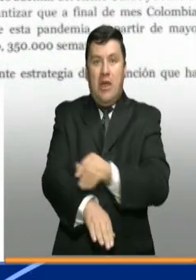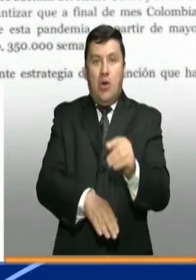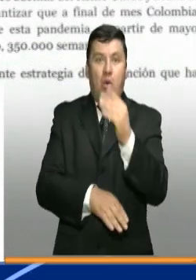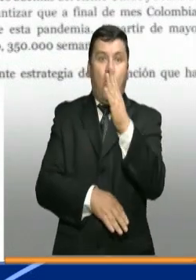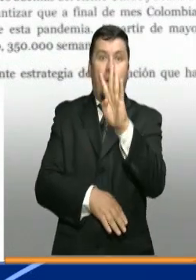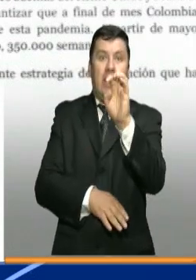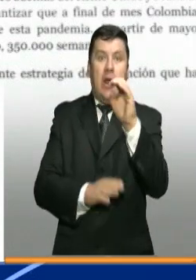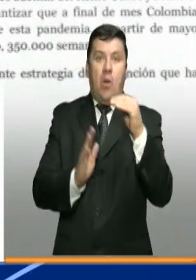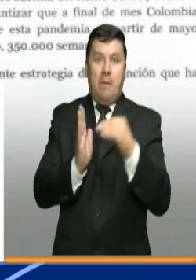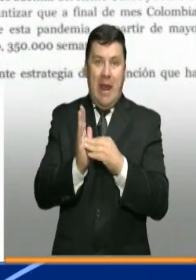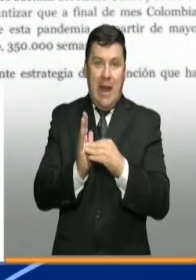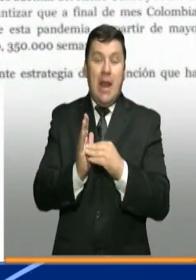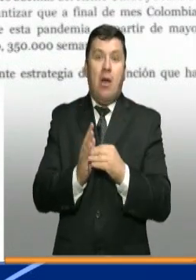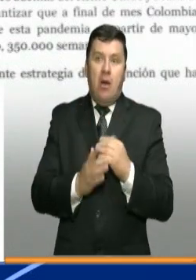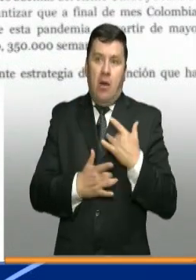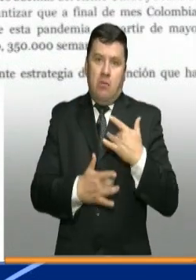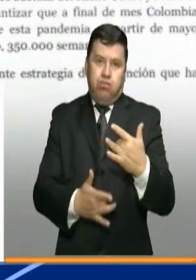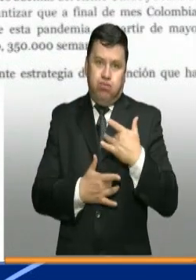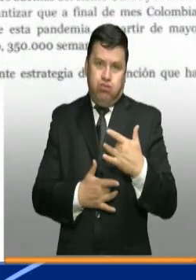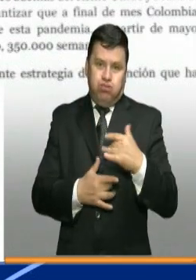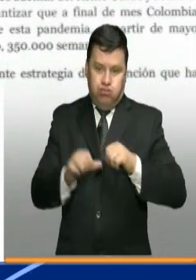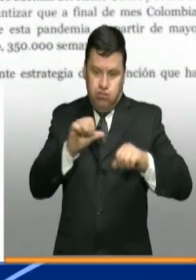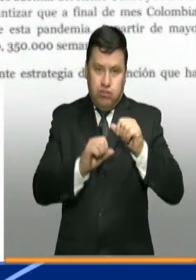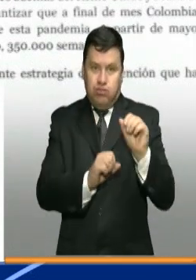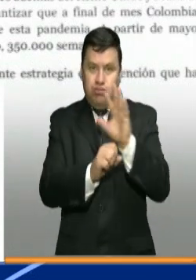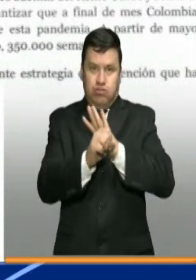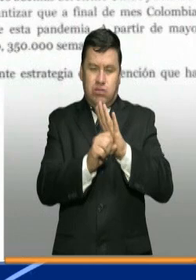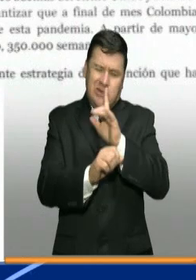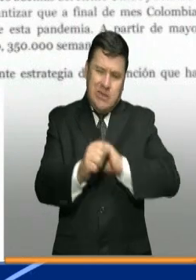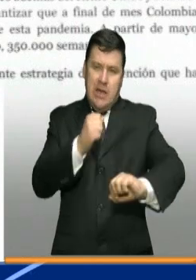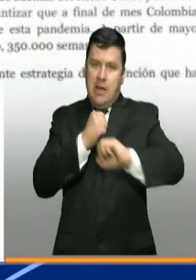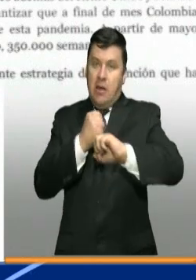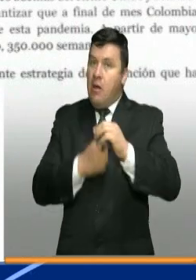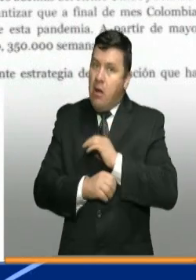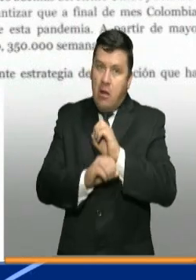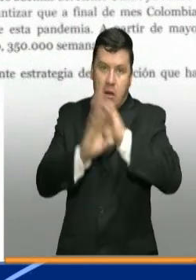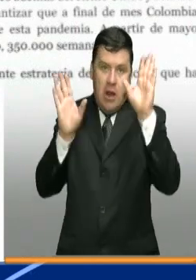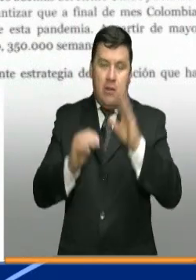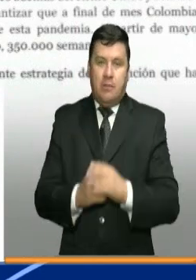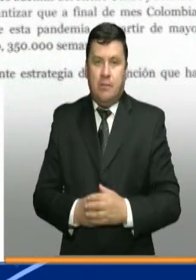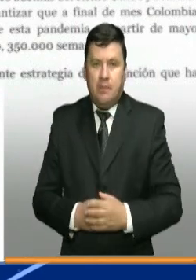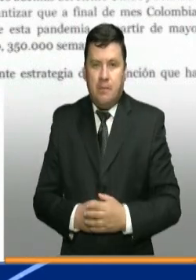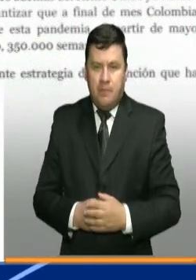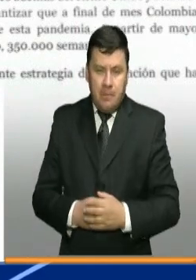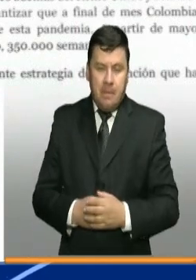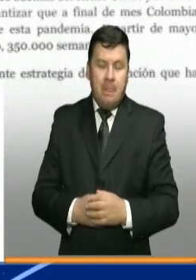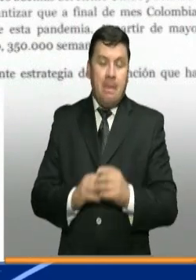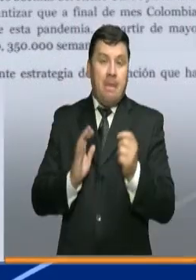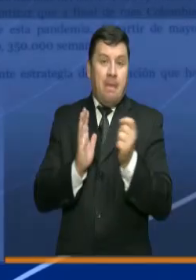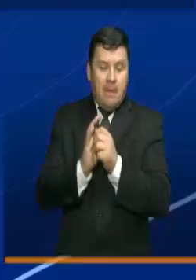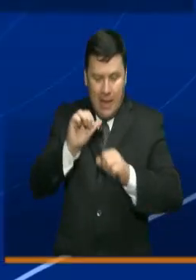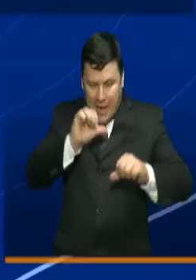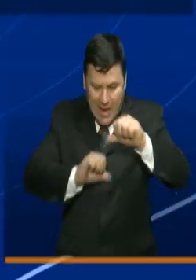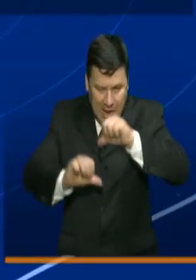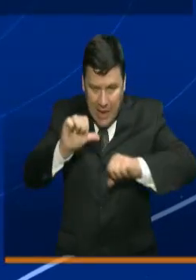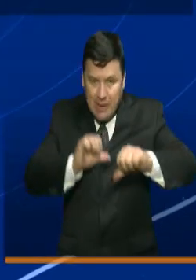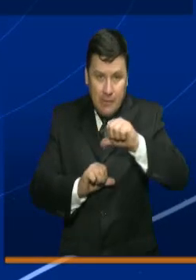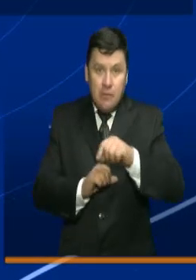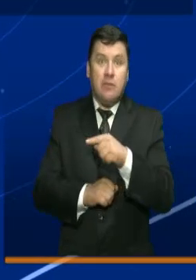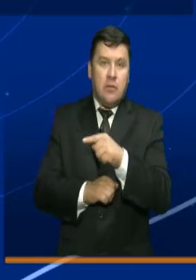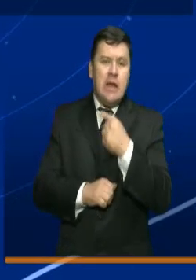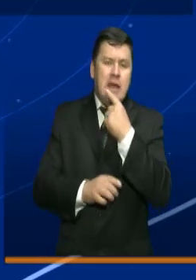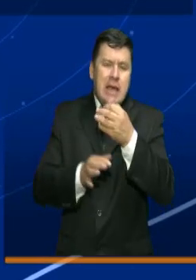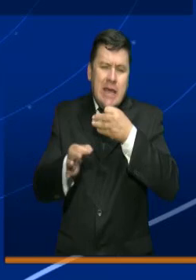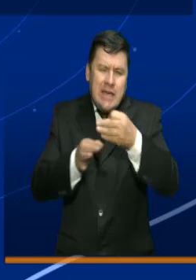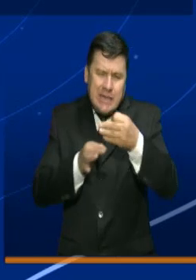1.049.000. Destacamos solidaridad frente a la pandemia. Su respaldo es fundamental. Por su parte, Laboratorios Abbott